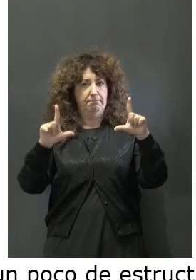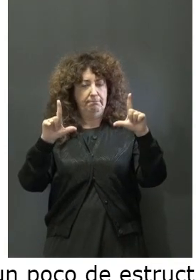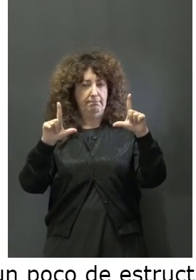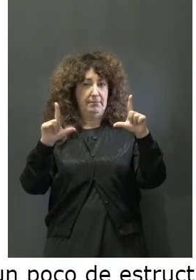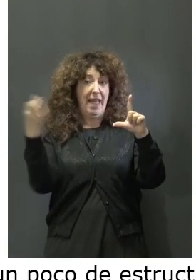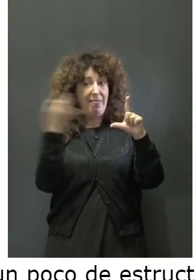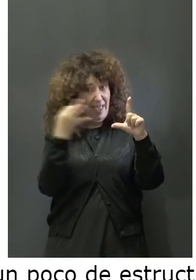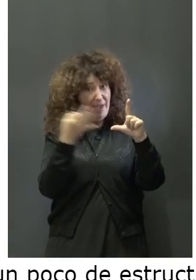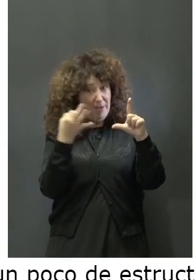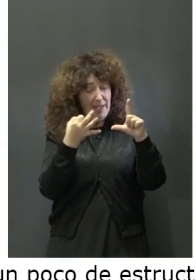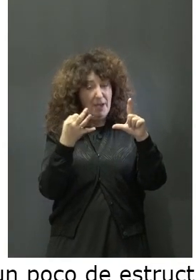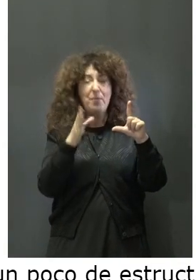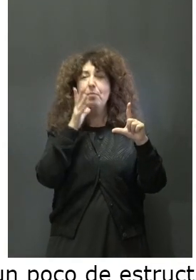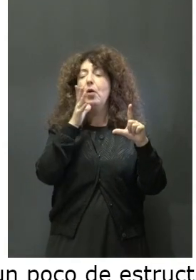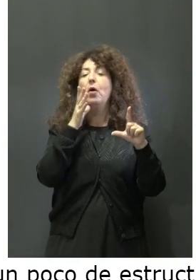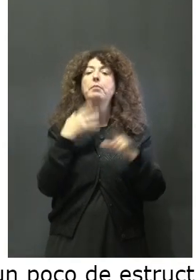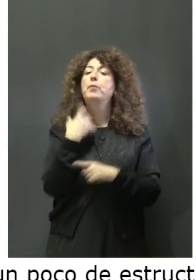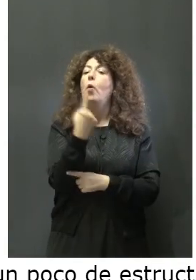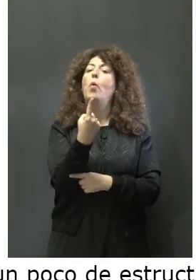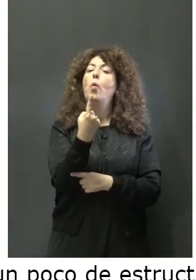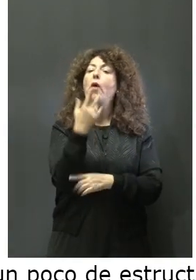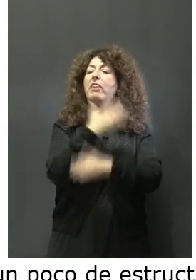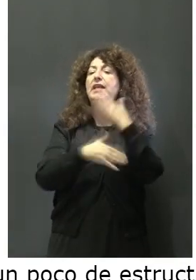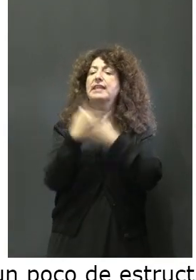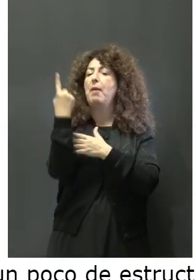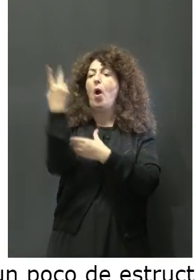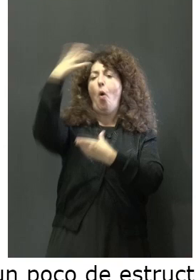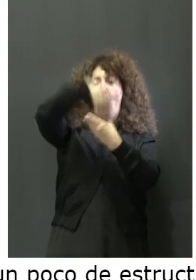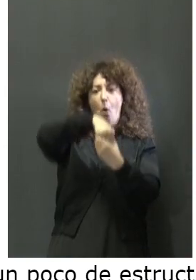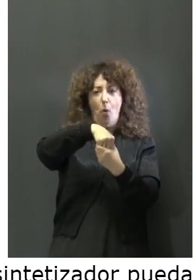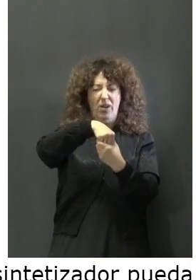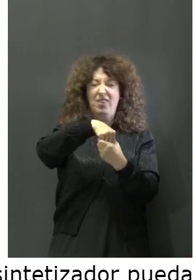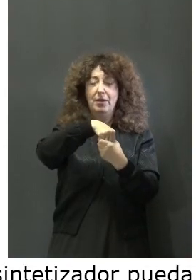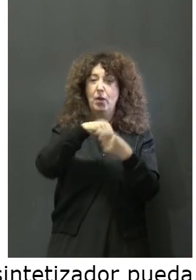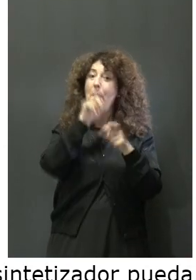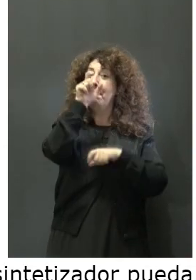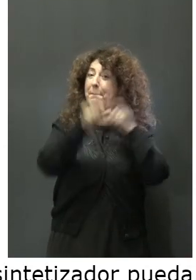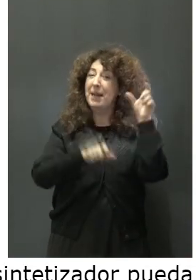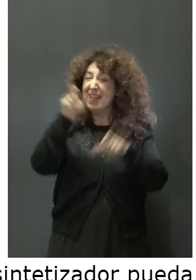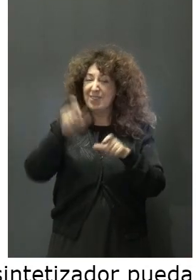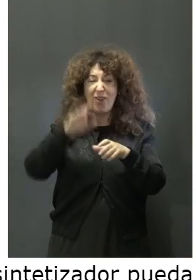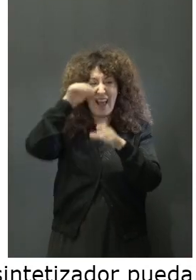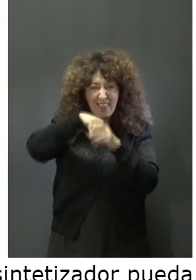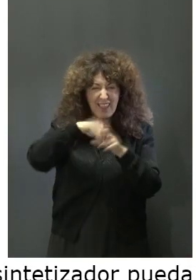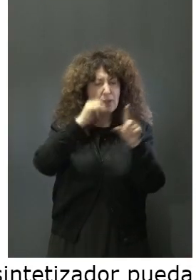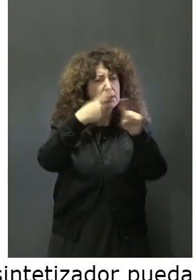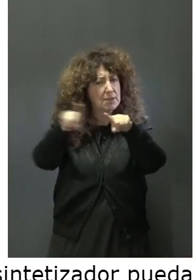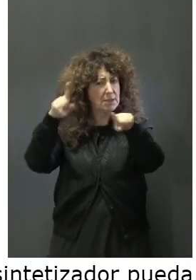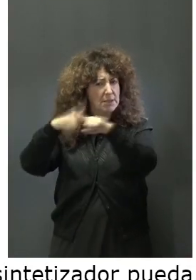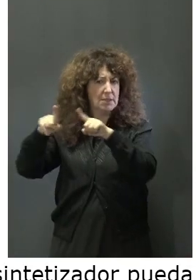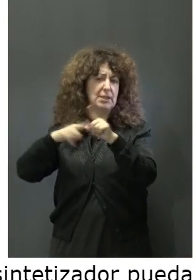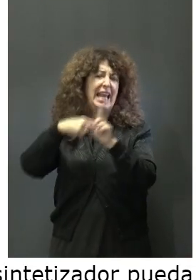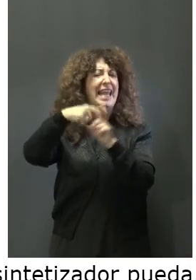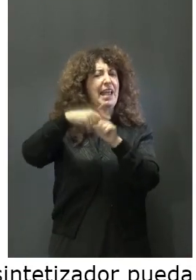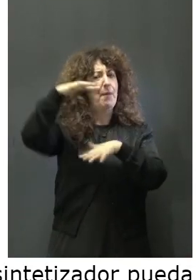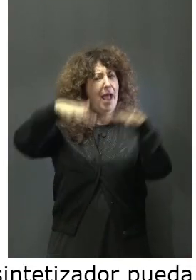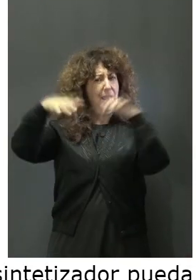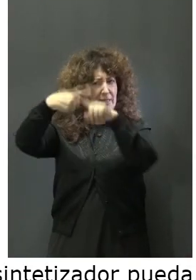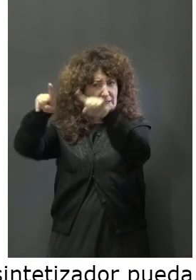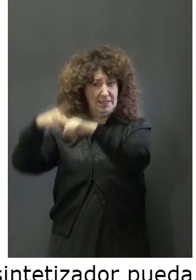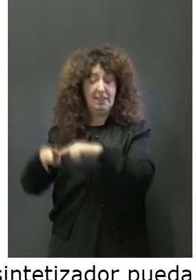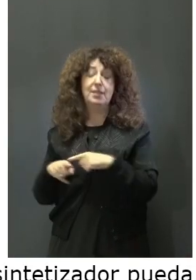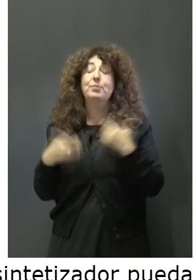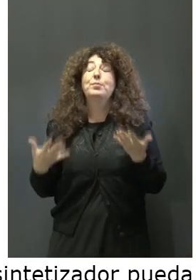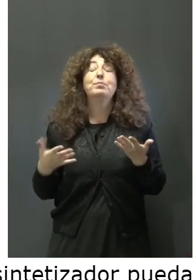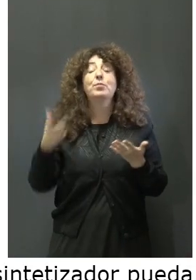se engloba dentro de un mismo tipo de discapacidad, las personas tienen distintos grados. ¿Cómo se sabe eso? Pues